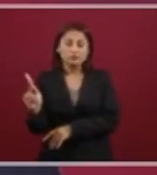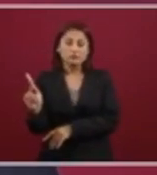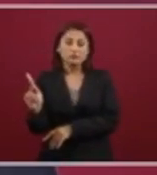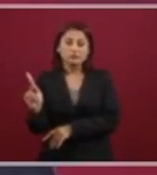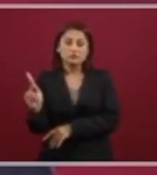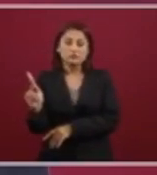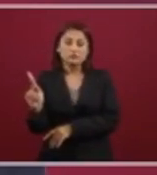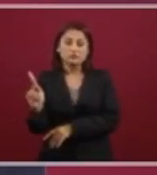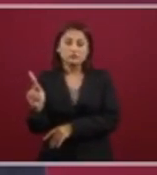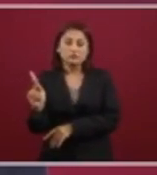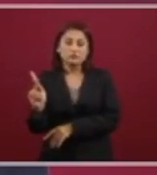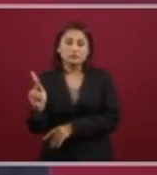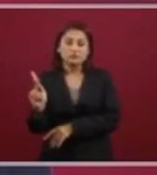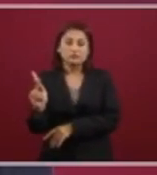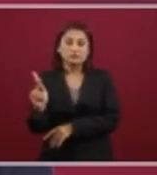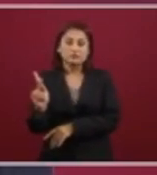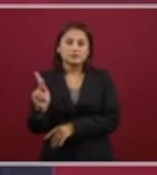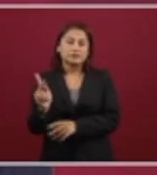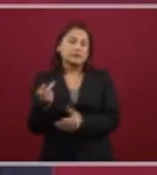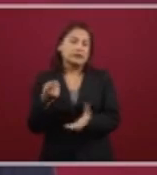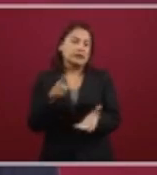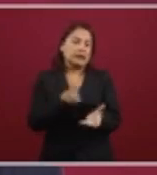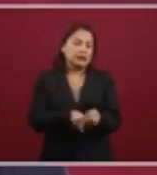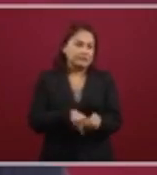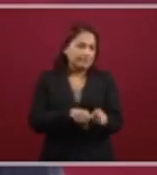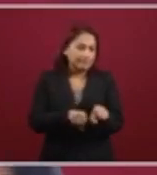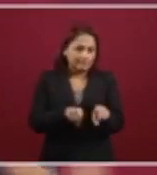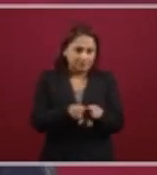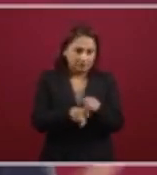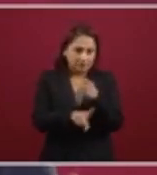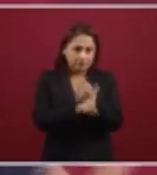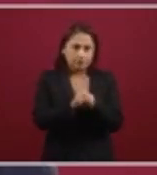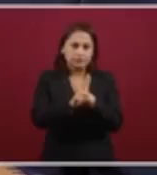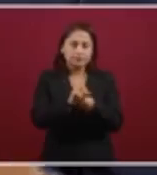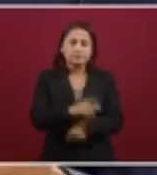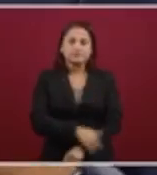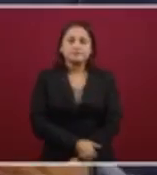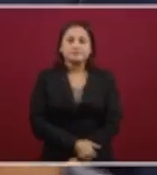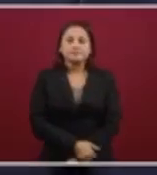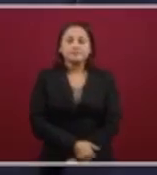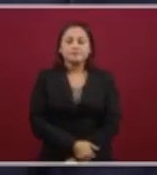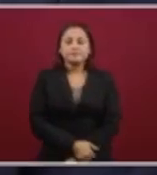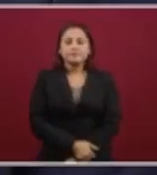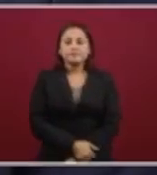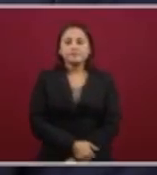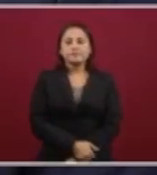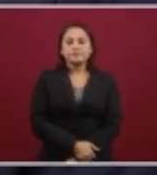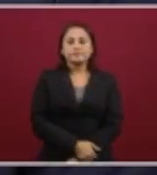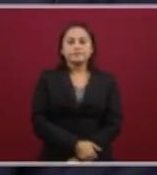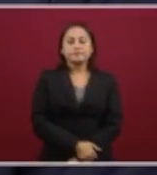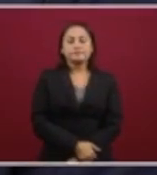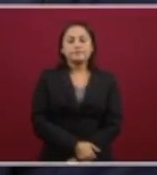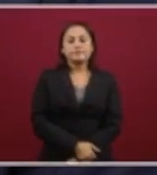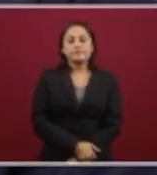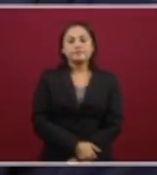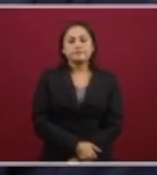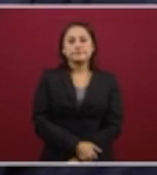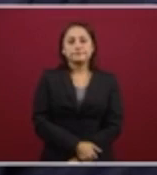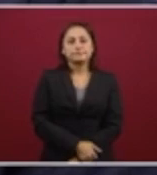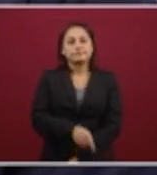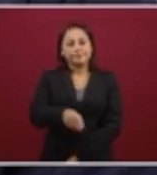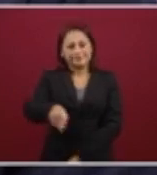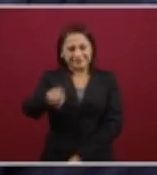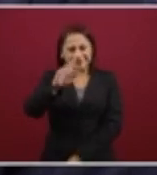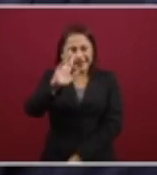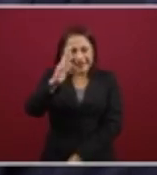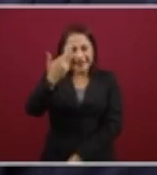a recurrir, ¿sí? Y acuérdense cuál era el argumento o